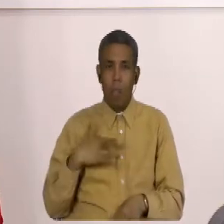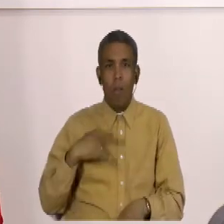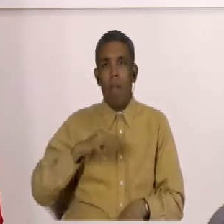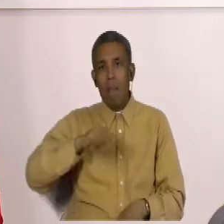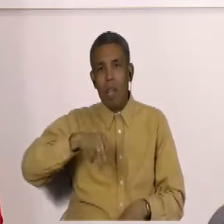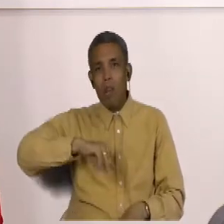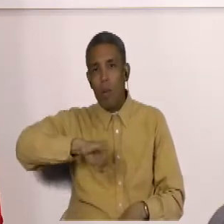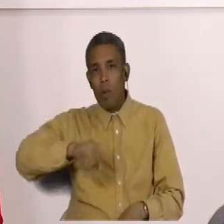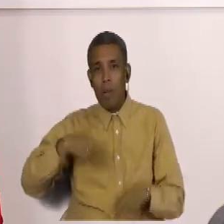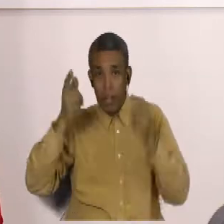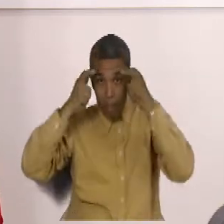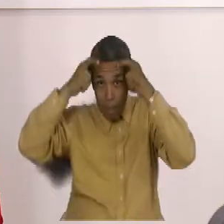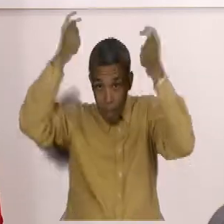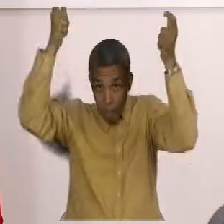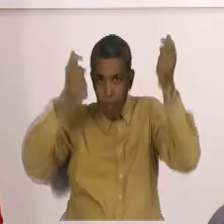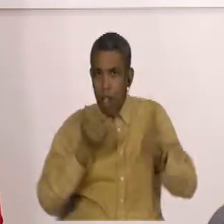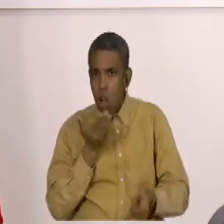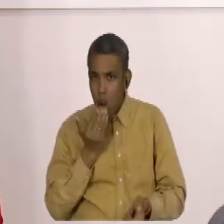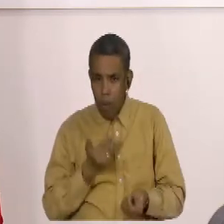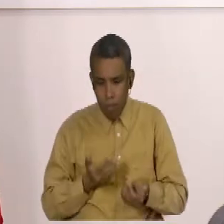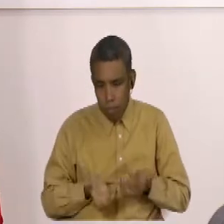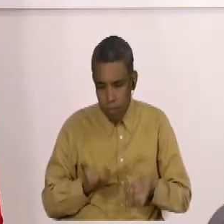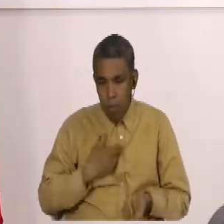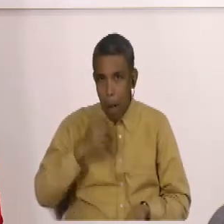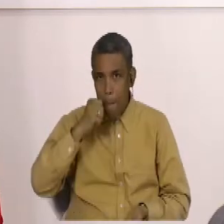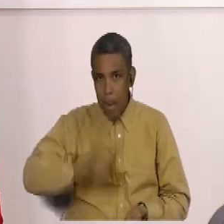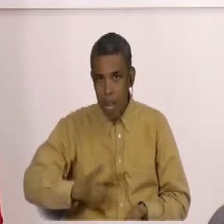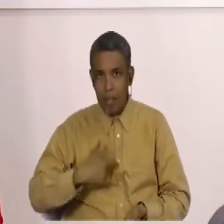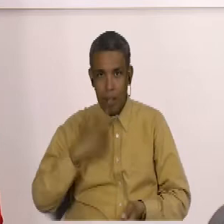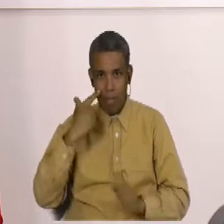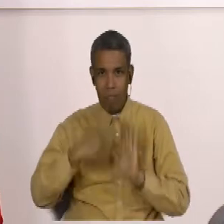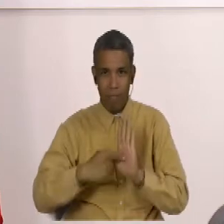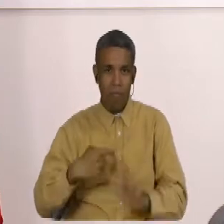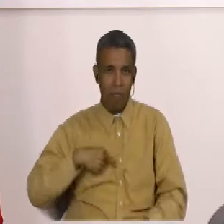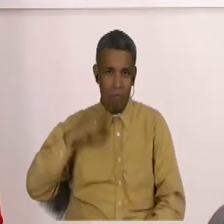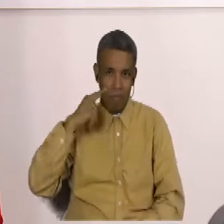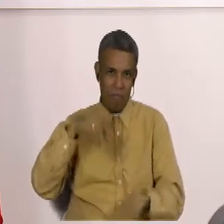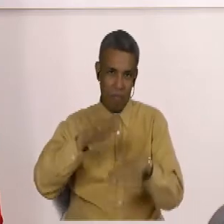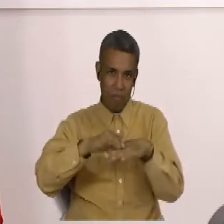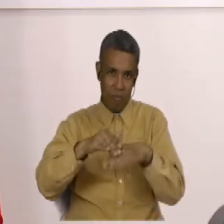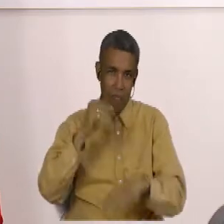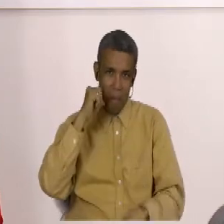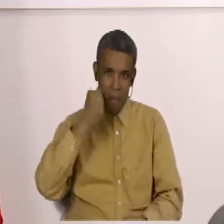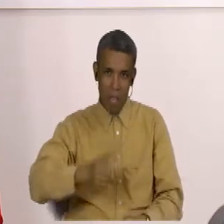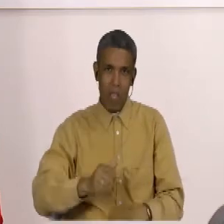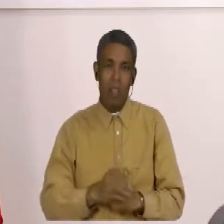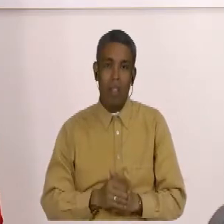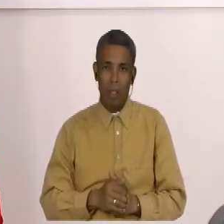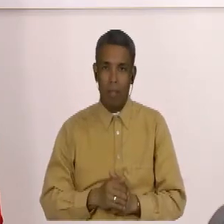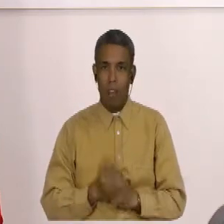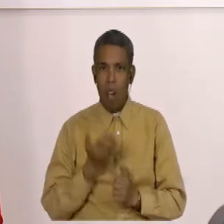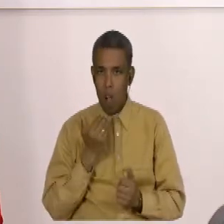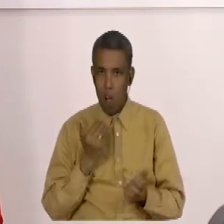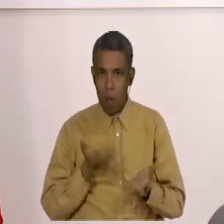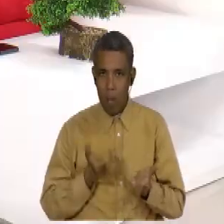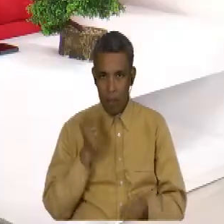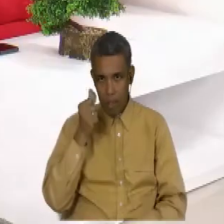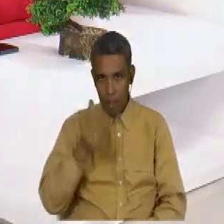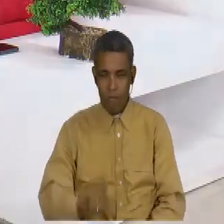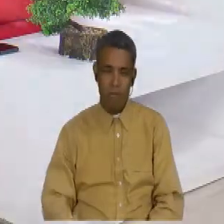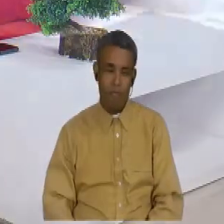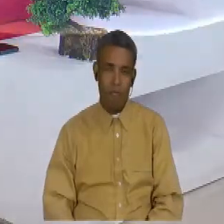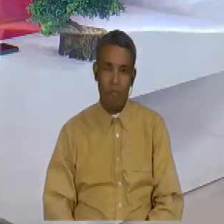viernes A Pedir de Boca. Y bueno, nos vemos mañana entonces con muchos premios y sorpresas en nuestro programa de cocina. Hasta la próxima.